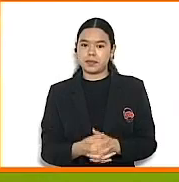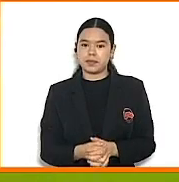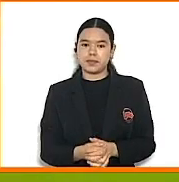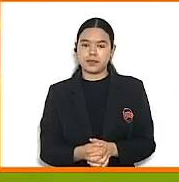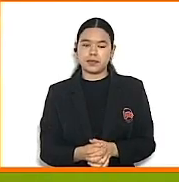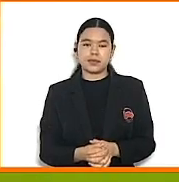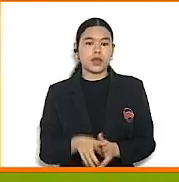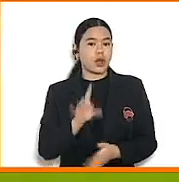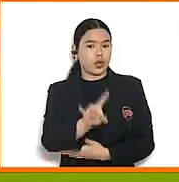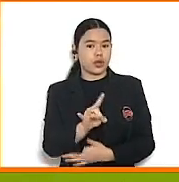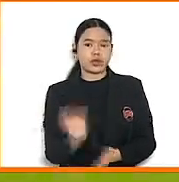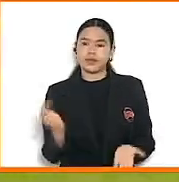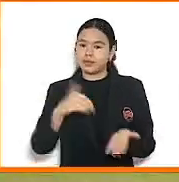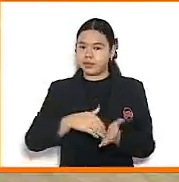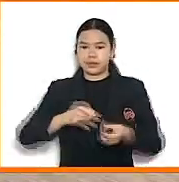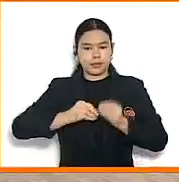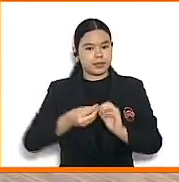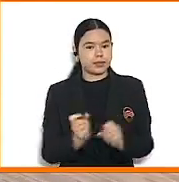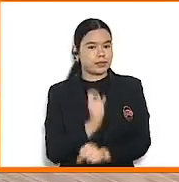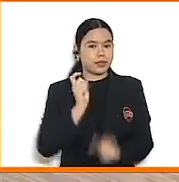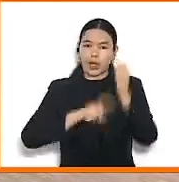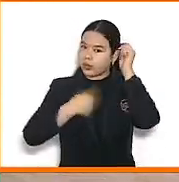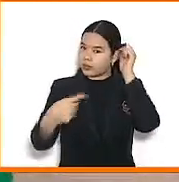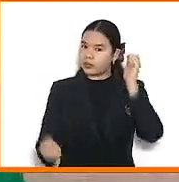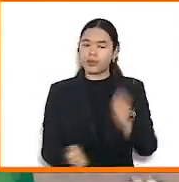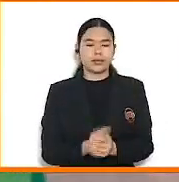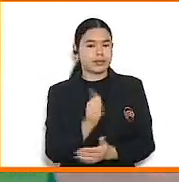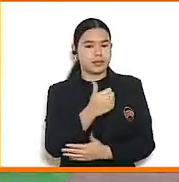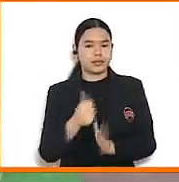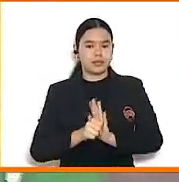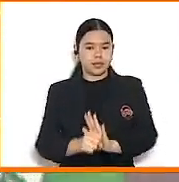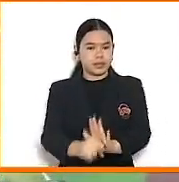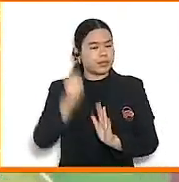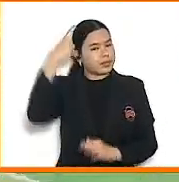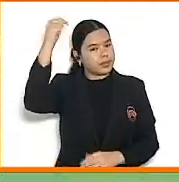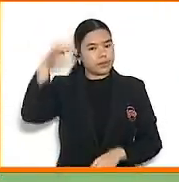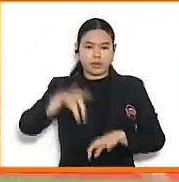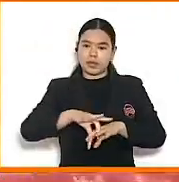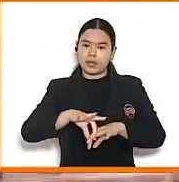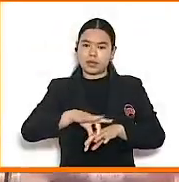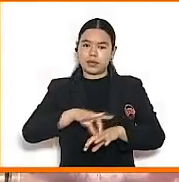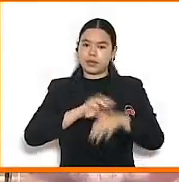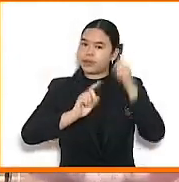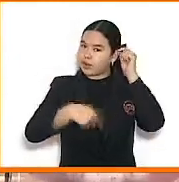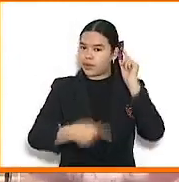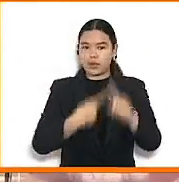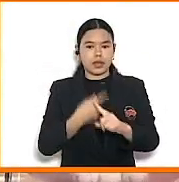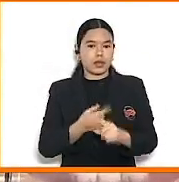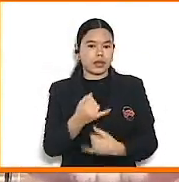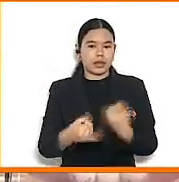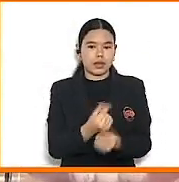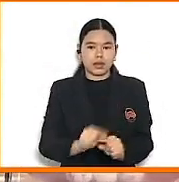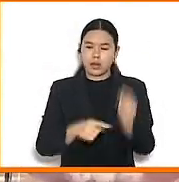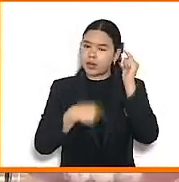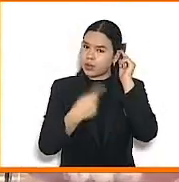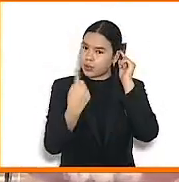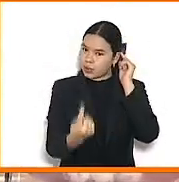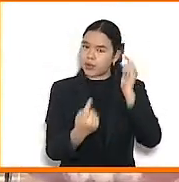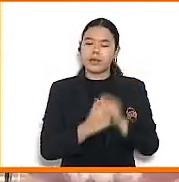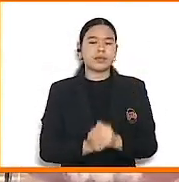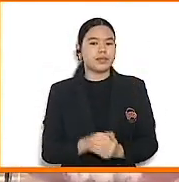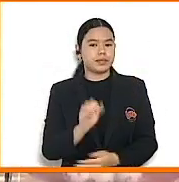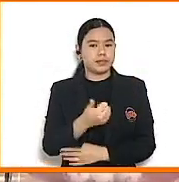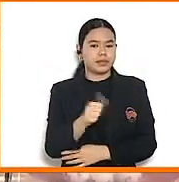Este es el 8. Número favorecido para Diaria es el 10 con su símbolo de sueños, anillo. Para Multi X, jugada gratis y para más uno,